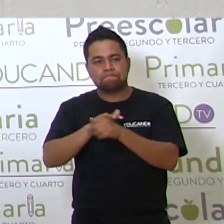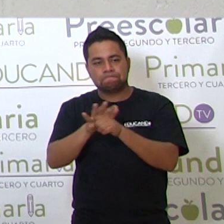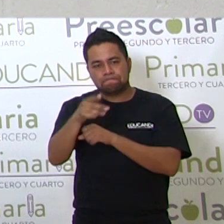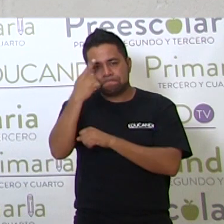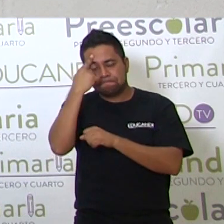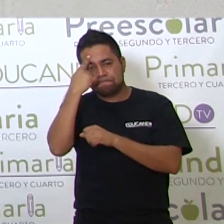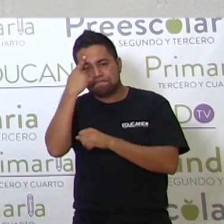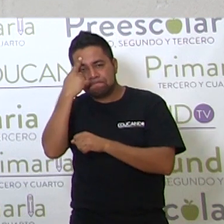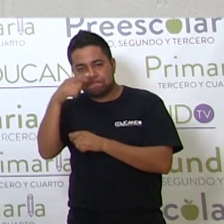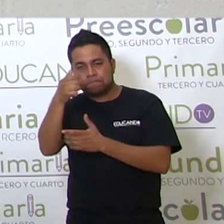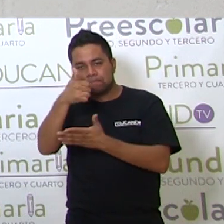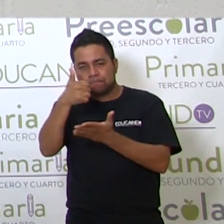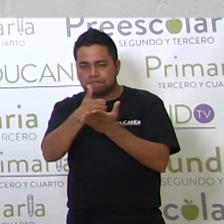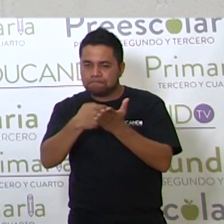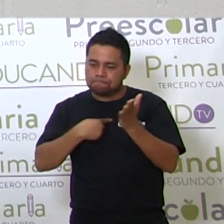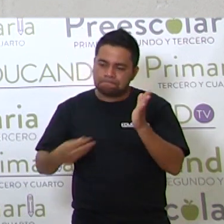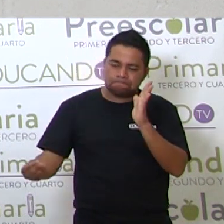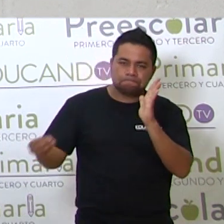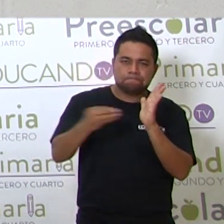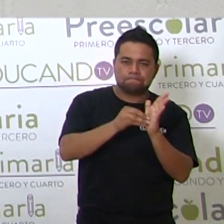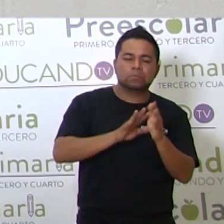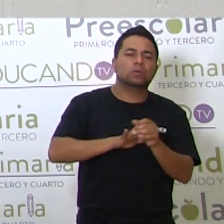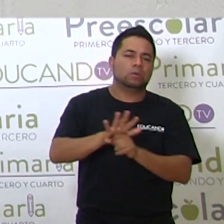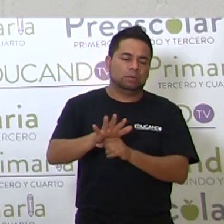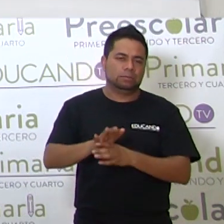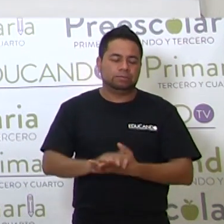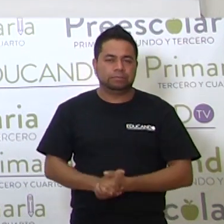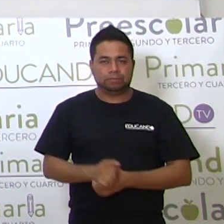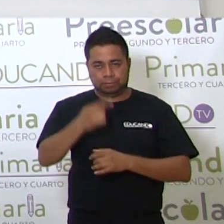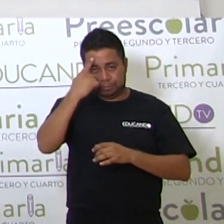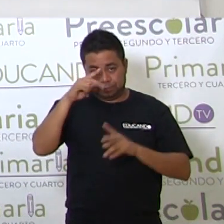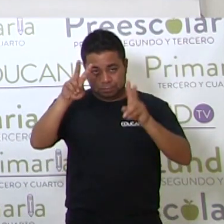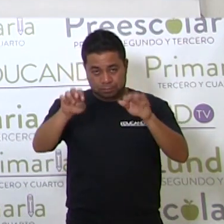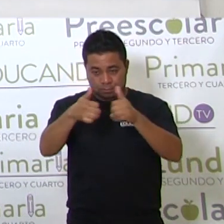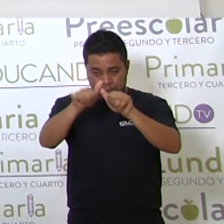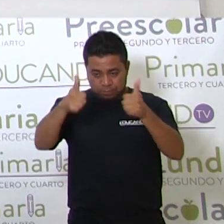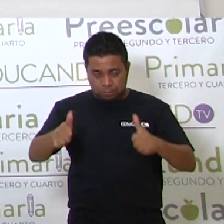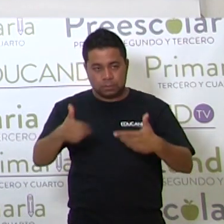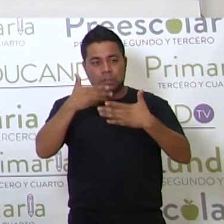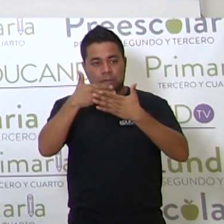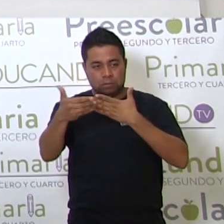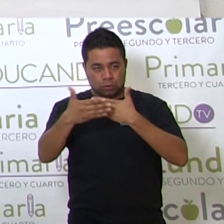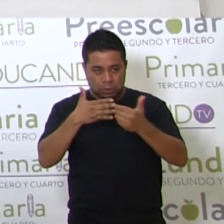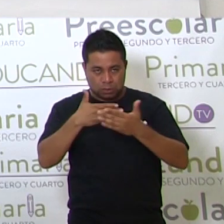de, qué otra ciudad pondríamos. En el arte moderno